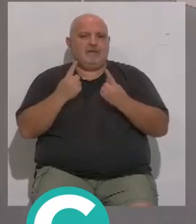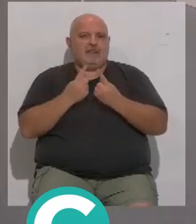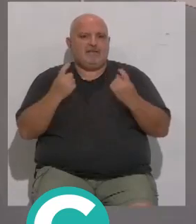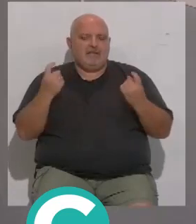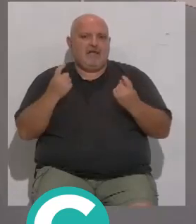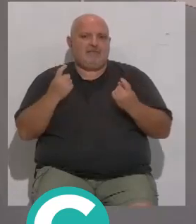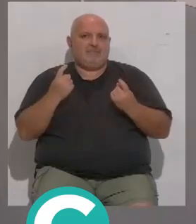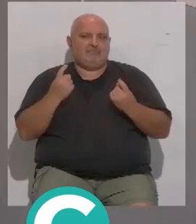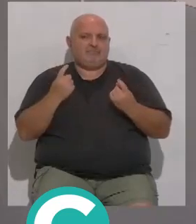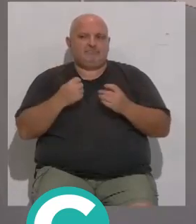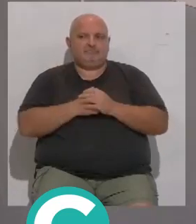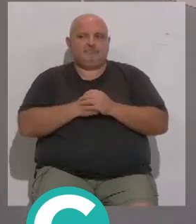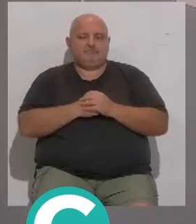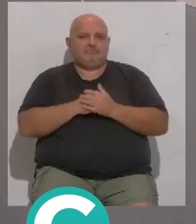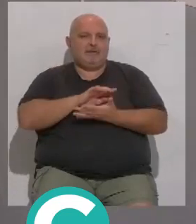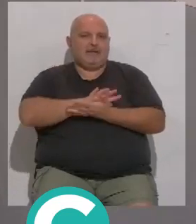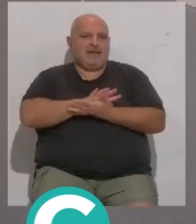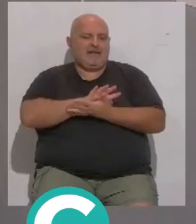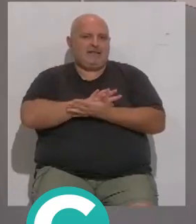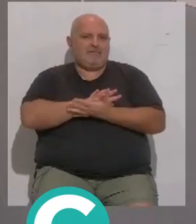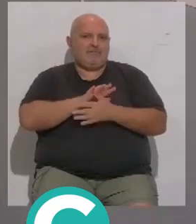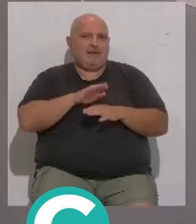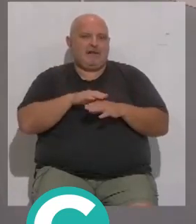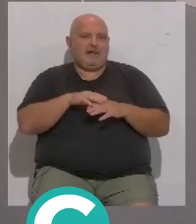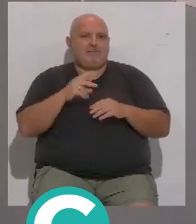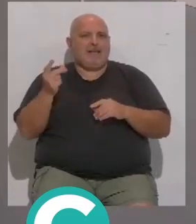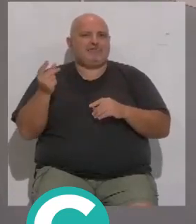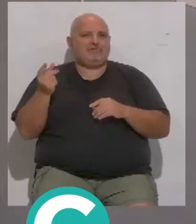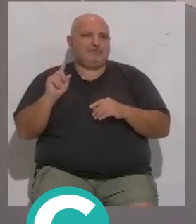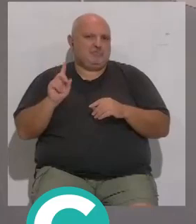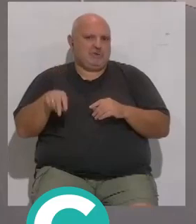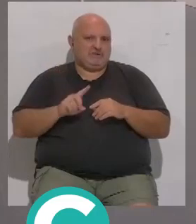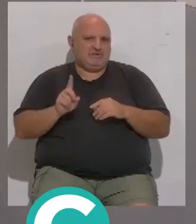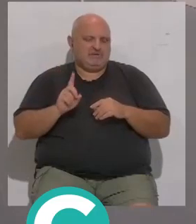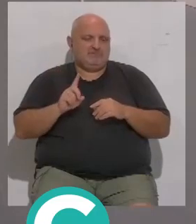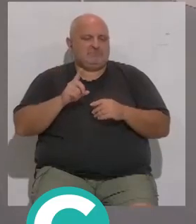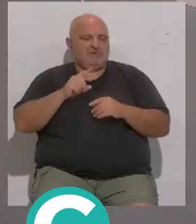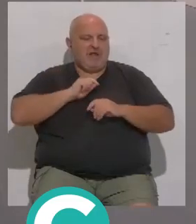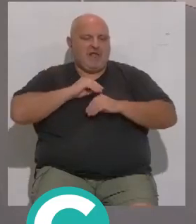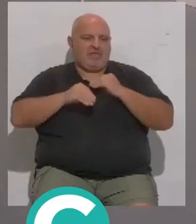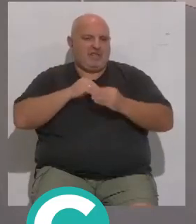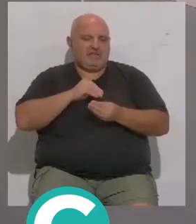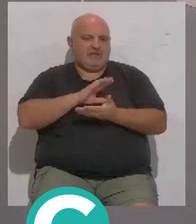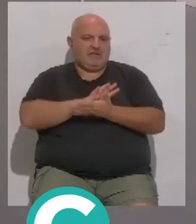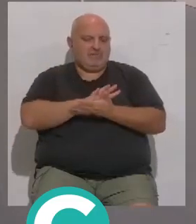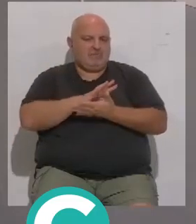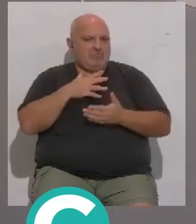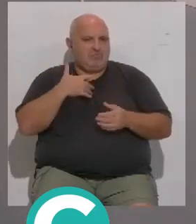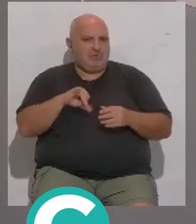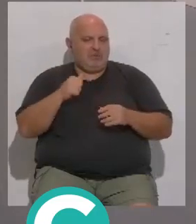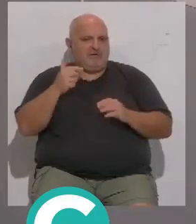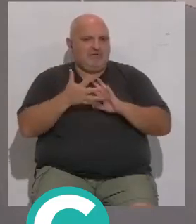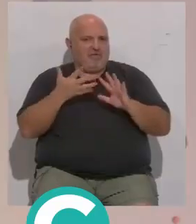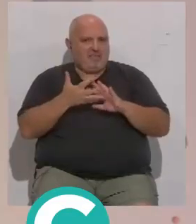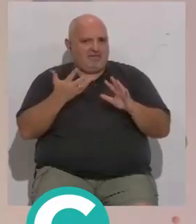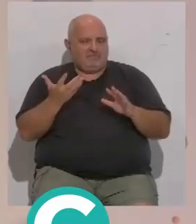necesita, esa tranquilidad que no es pasotismo, porque haciendo las cosas con tranquilidad incluso la podés hacer con más